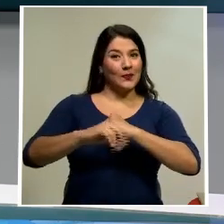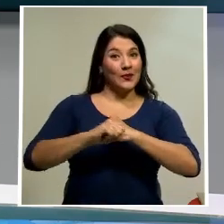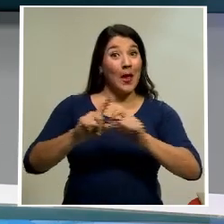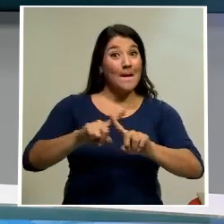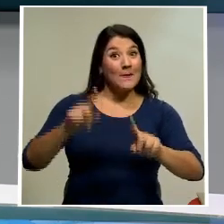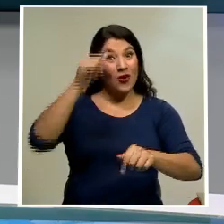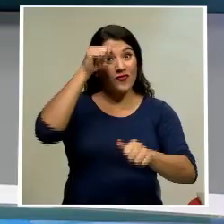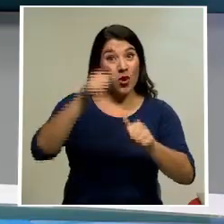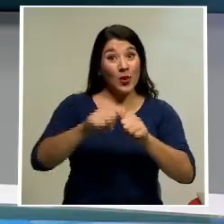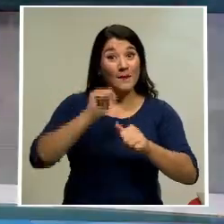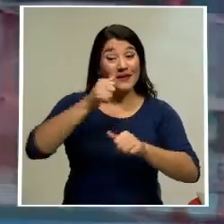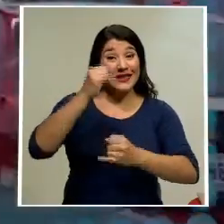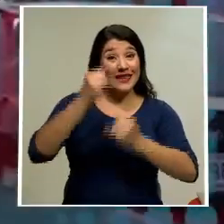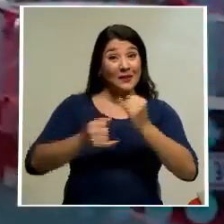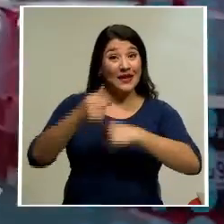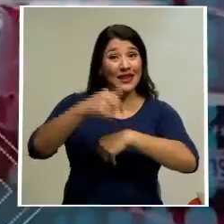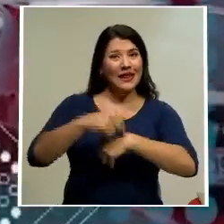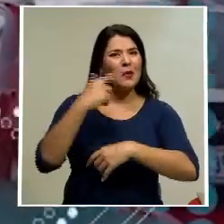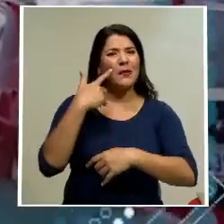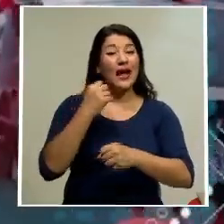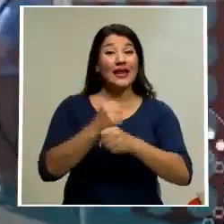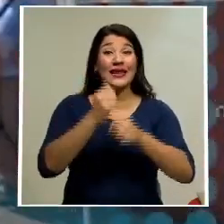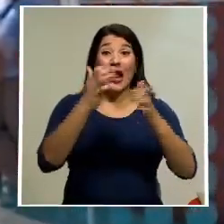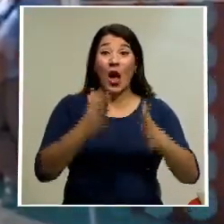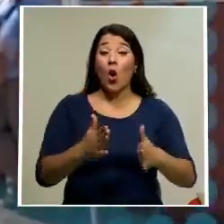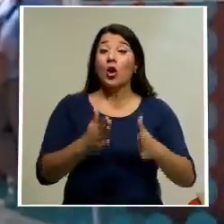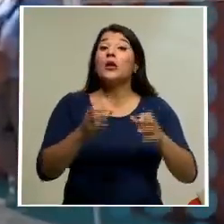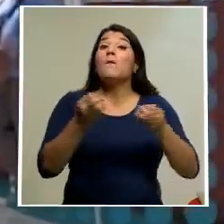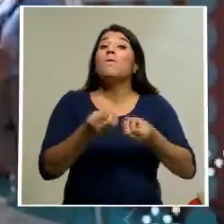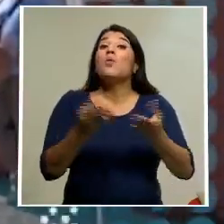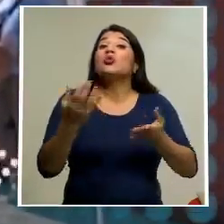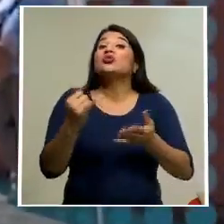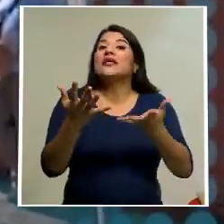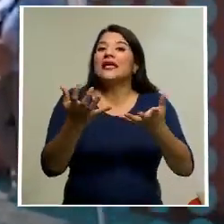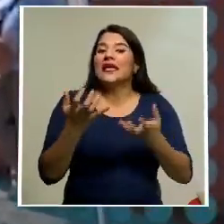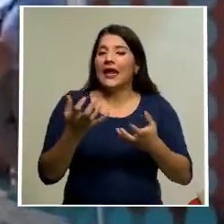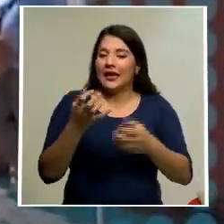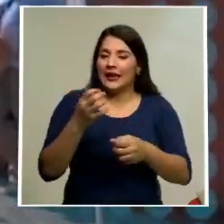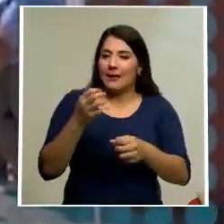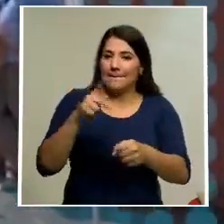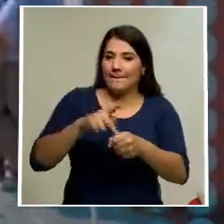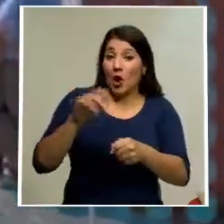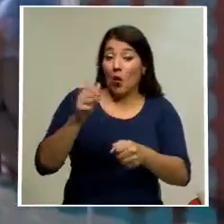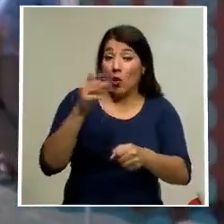que mañana vence el plazo para que los empleados públicos que aspiran a una diputación en el próximo periodo